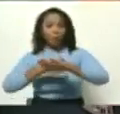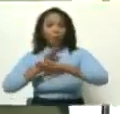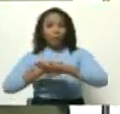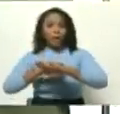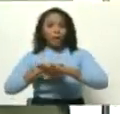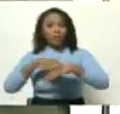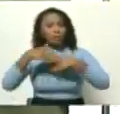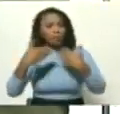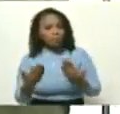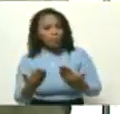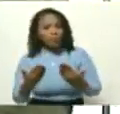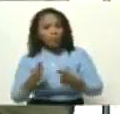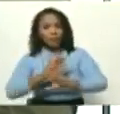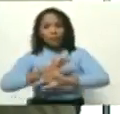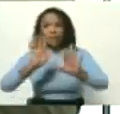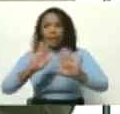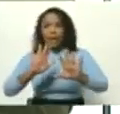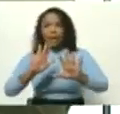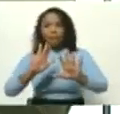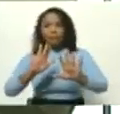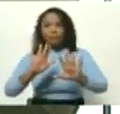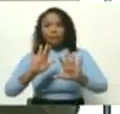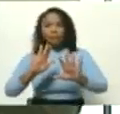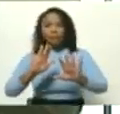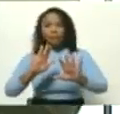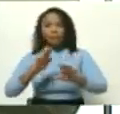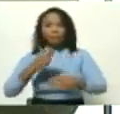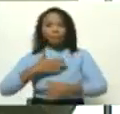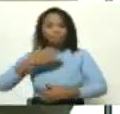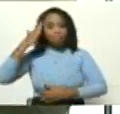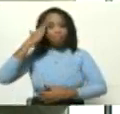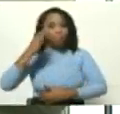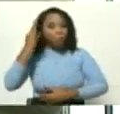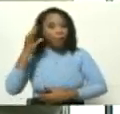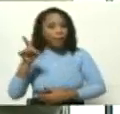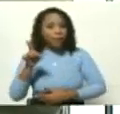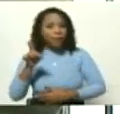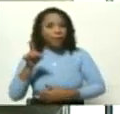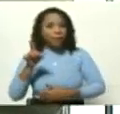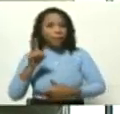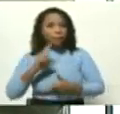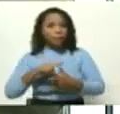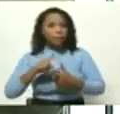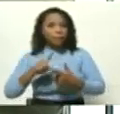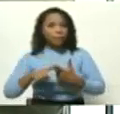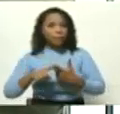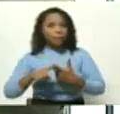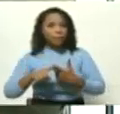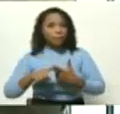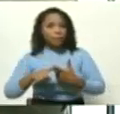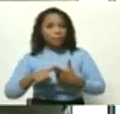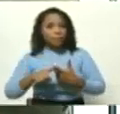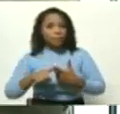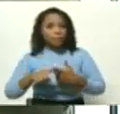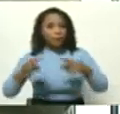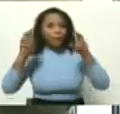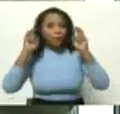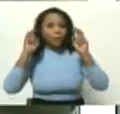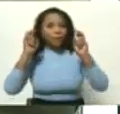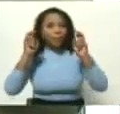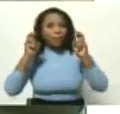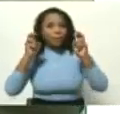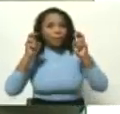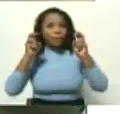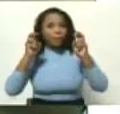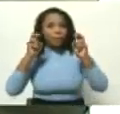de lo que ya sería mi almiranta. Aquí estaría entonces lo que sería pues el tema de... El recorrido